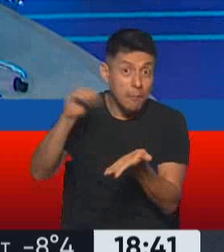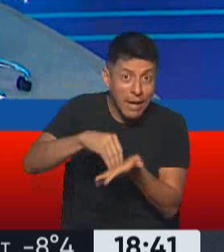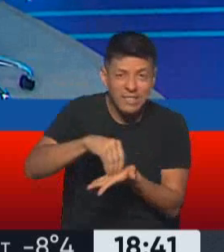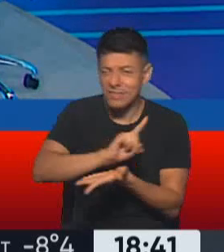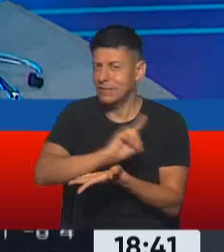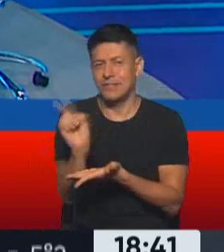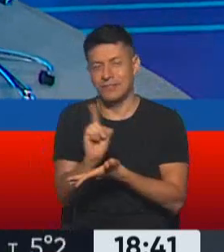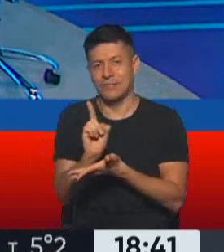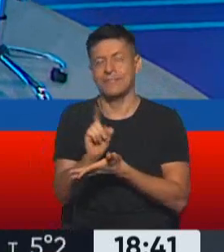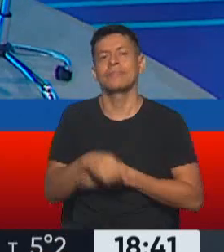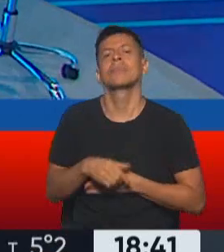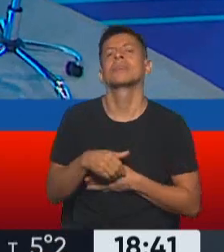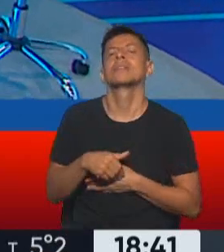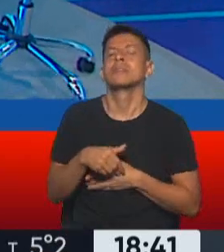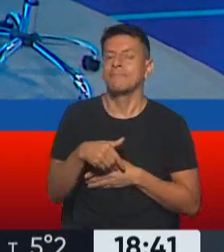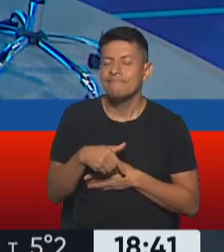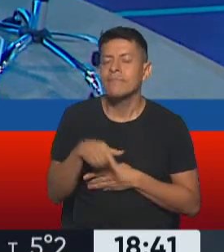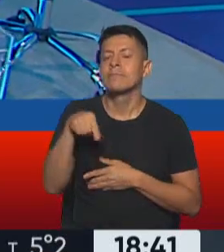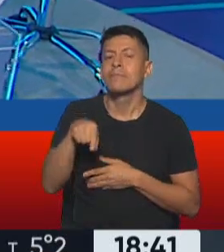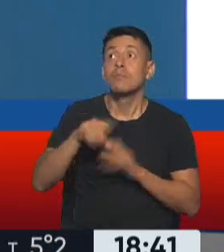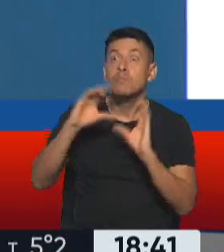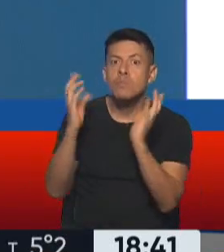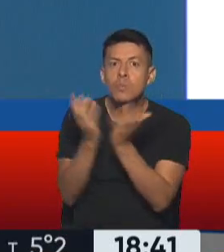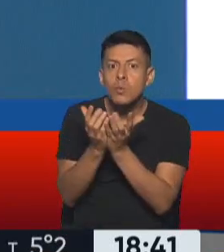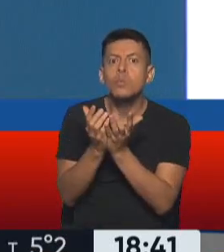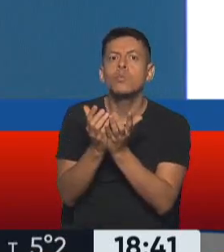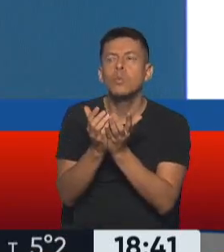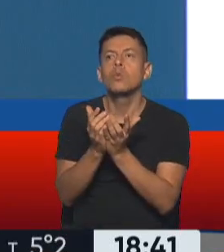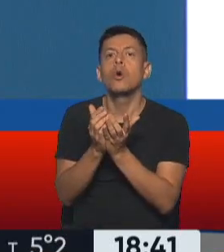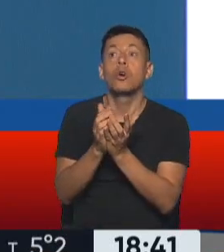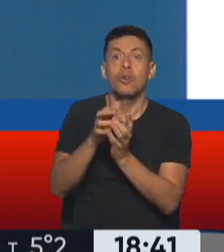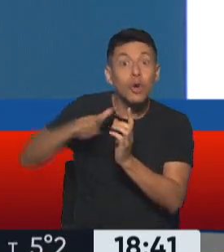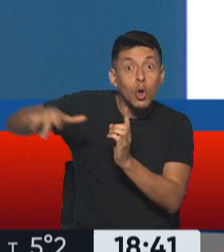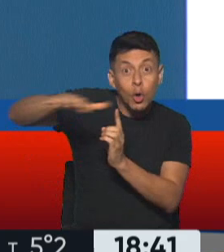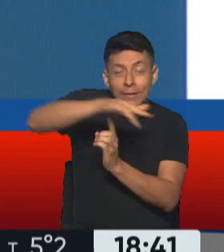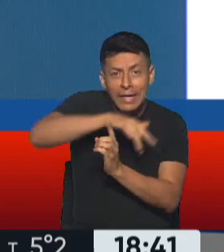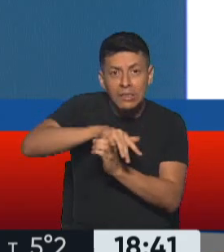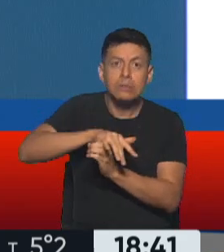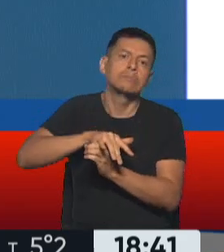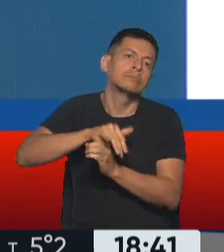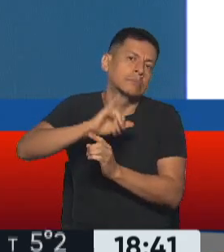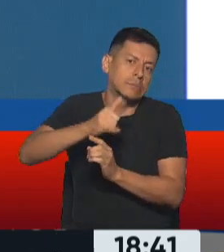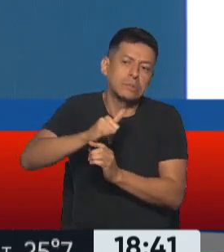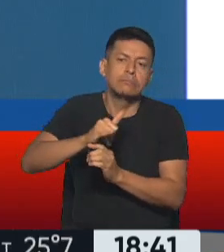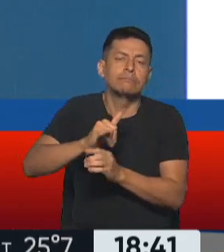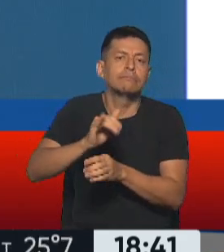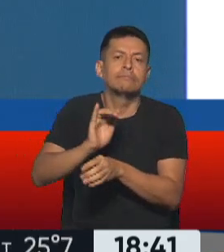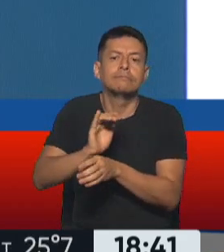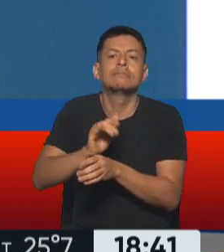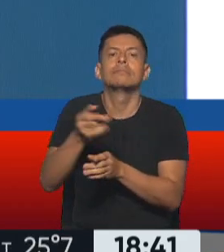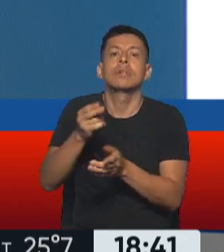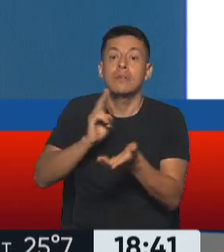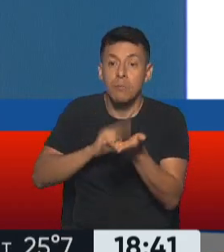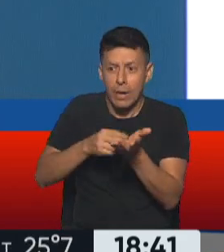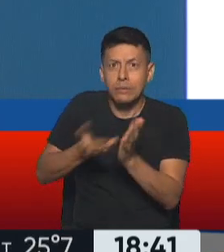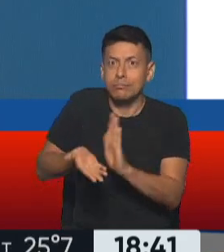que, y después lo hablaremos mejor, hay un contexto internacional que sí promovería justamente a subir las retenciones de los principales granos